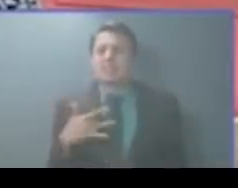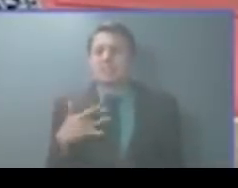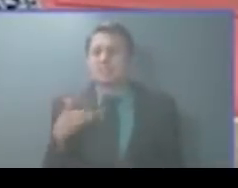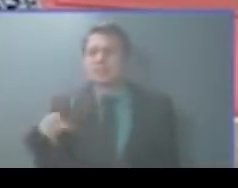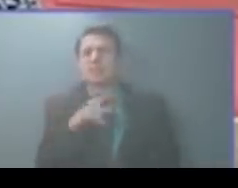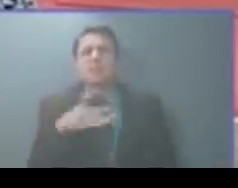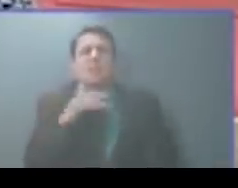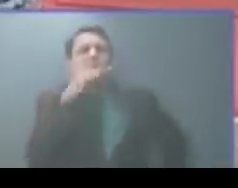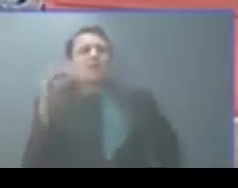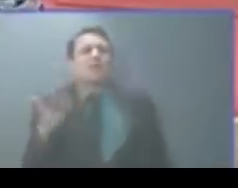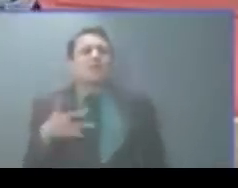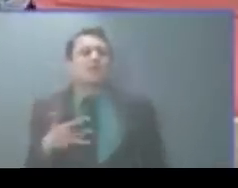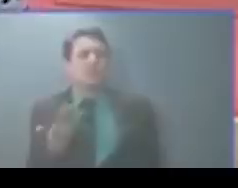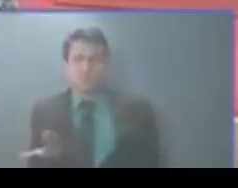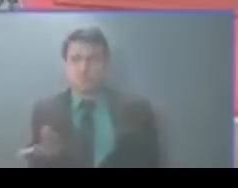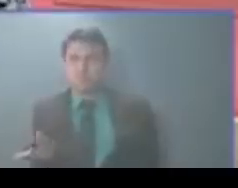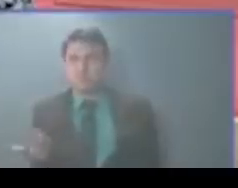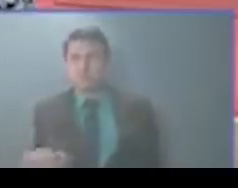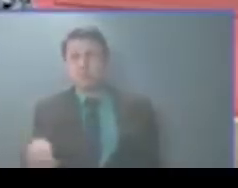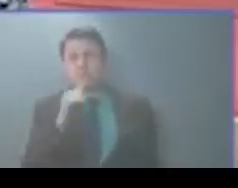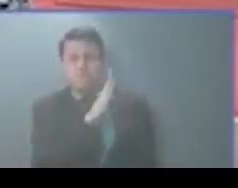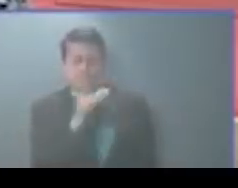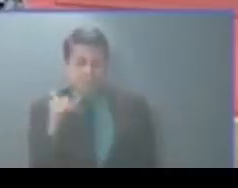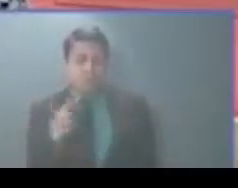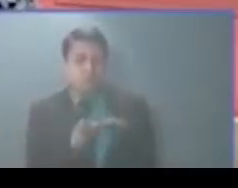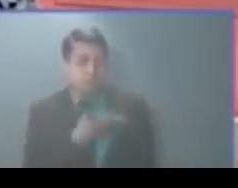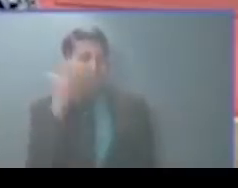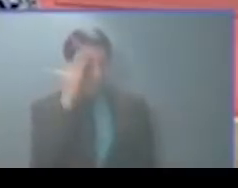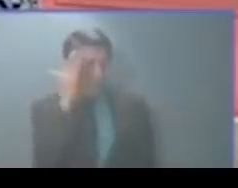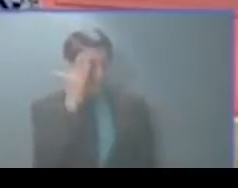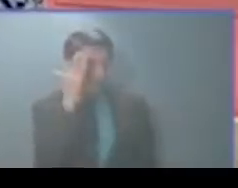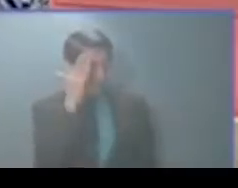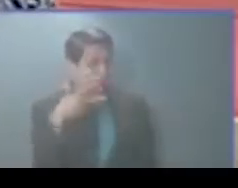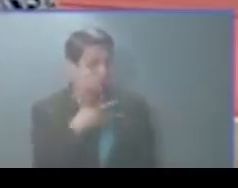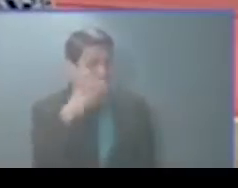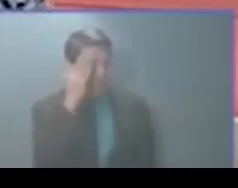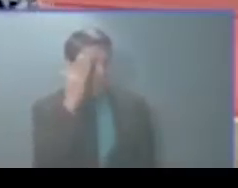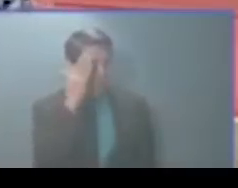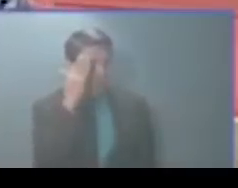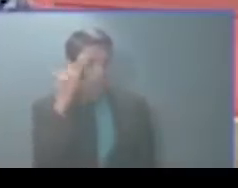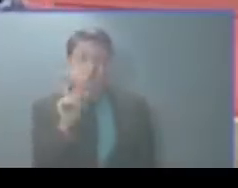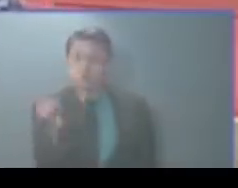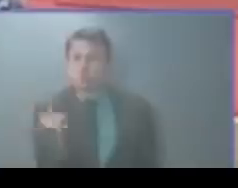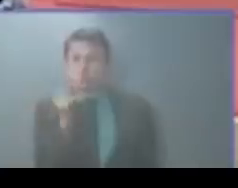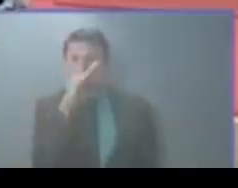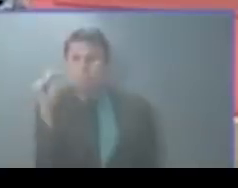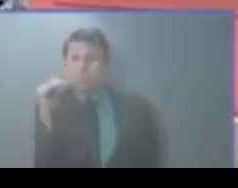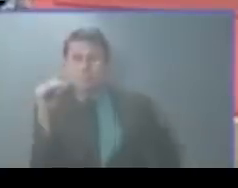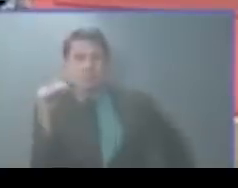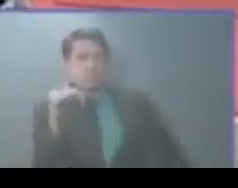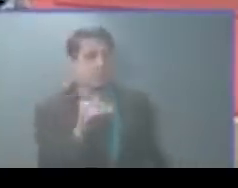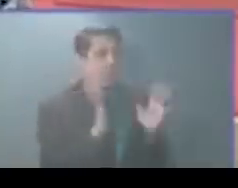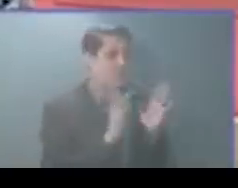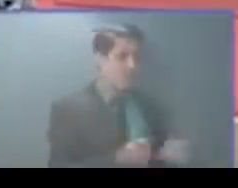servir al Estado. Y el Estado, nosotros sabemos que no solamente es el órgano